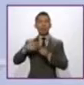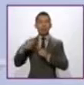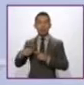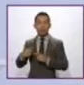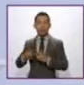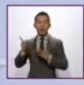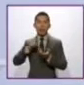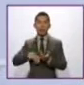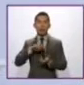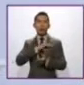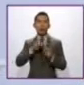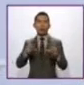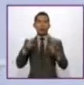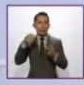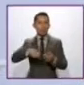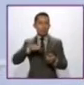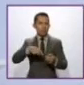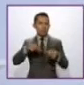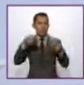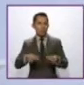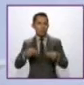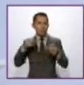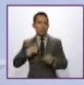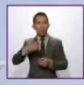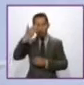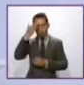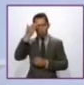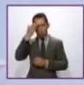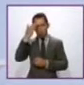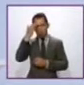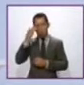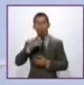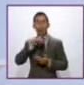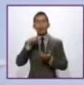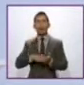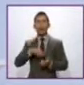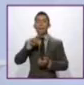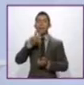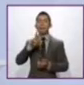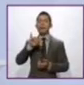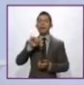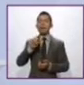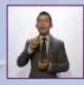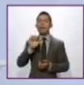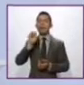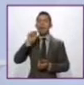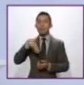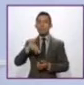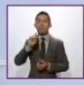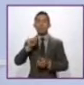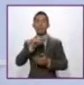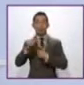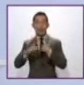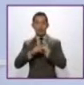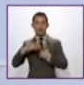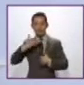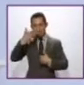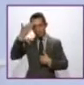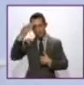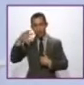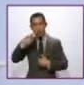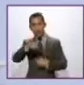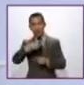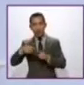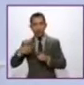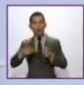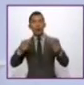que podemos vender, que tengo conexiones hoy en día en Vietnam, que sé perfectamente bien que los vietnamitas la quieren y la